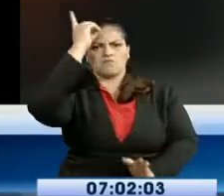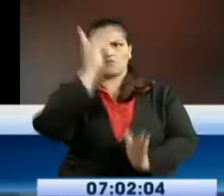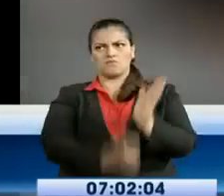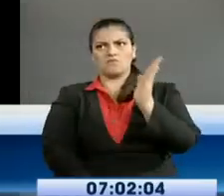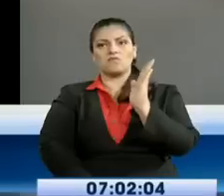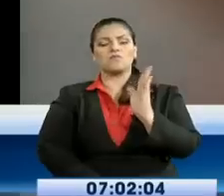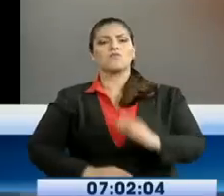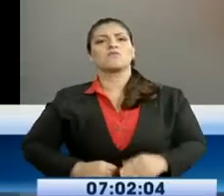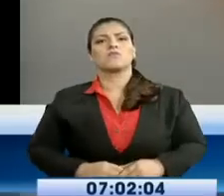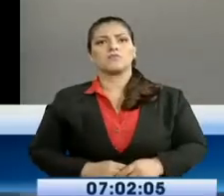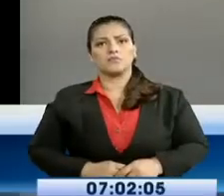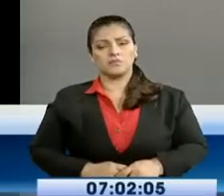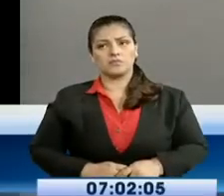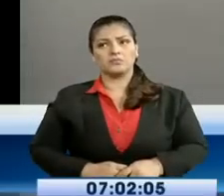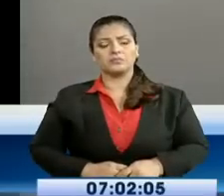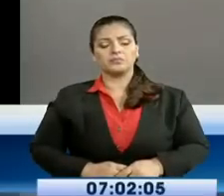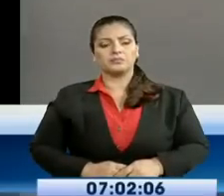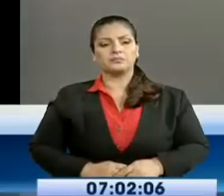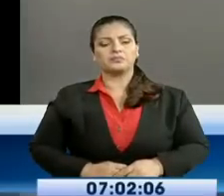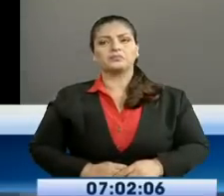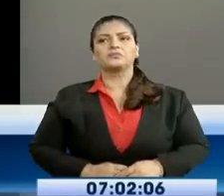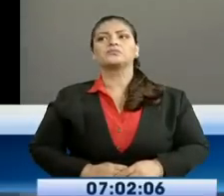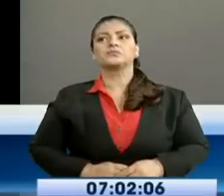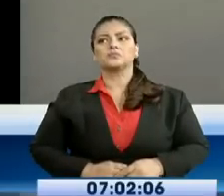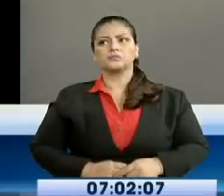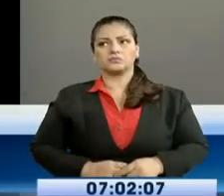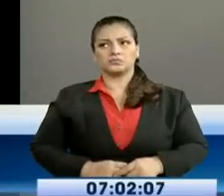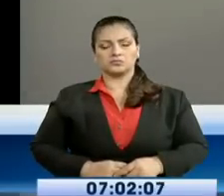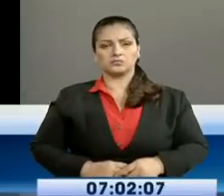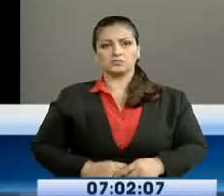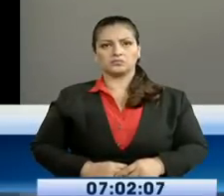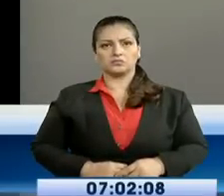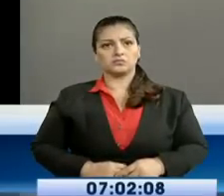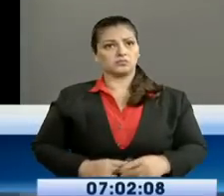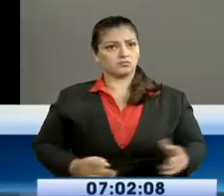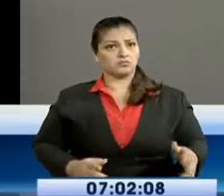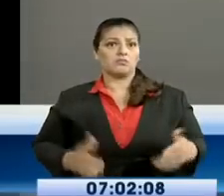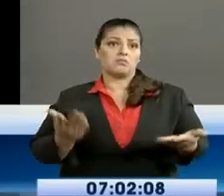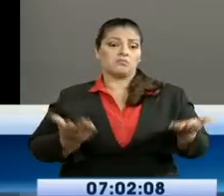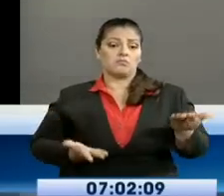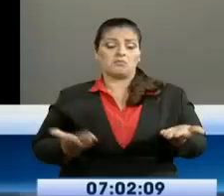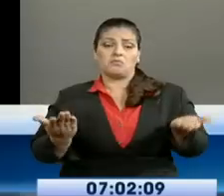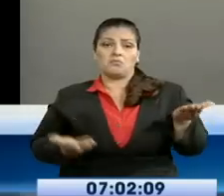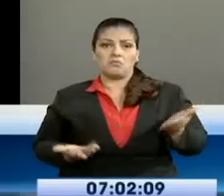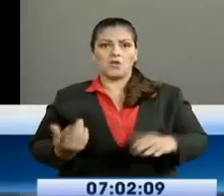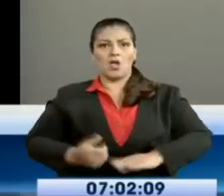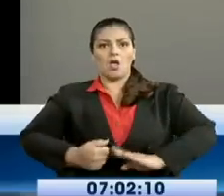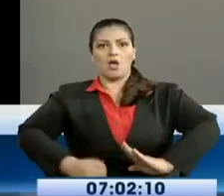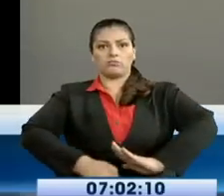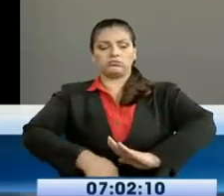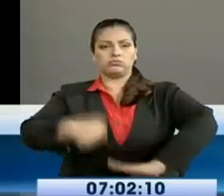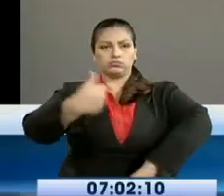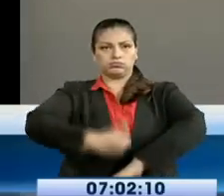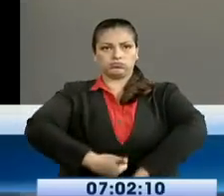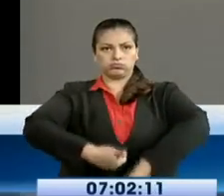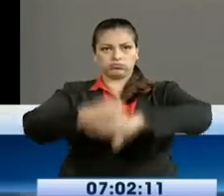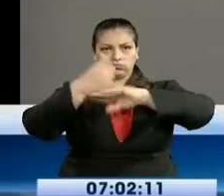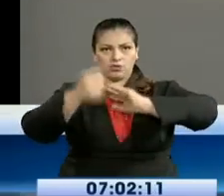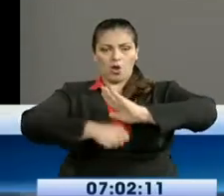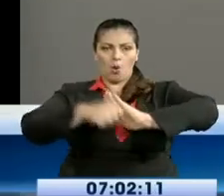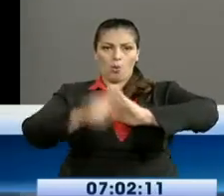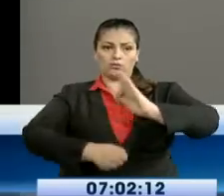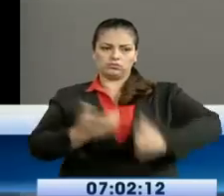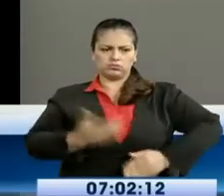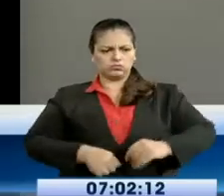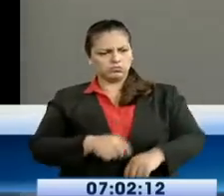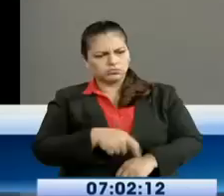estudiado seguramente por un jurisconsulto, a lo mejor la proponen por intento de asesinato. Yo a lo pregunto, mejor, yo no le digo pregunto, que ese sea porque no soy abogado. Yo